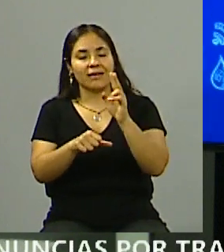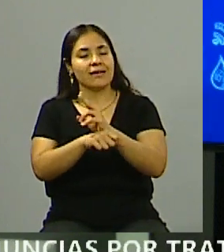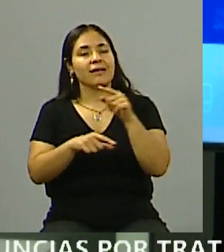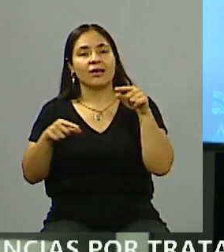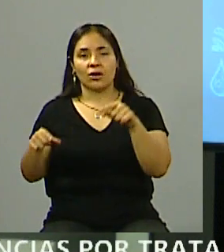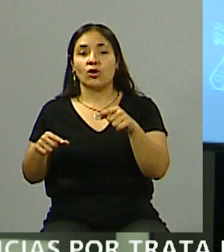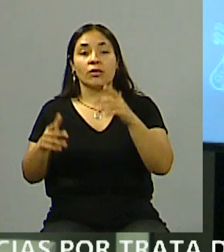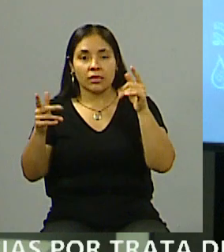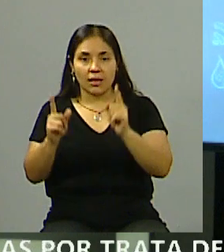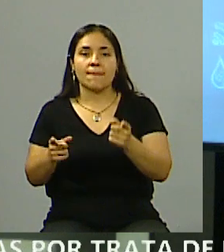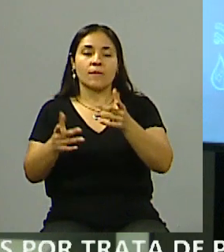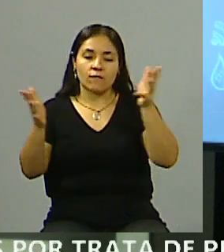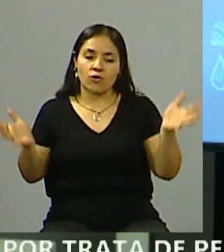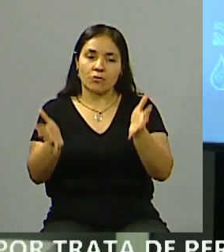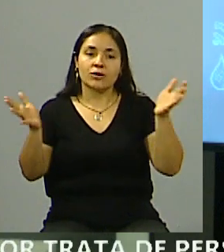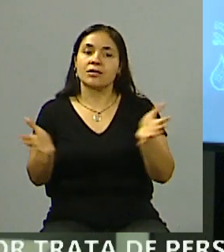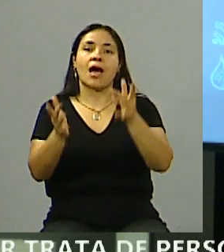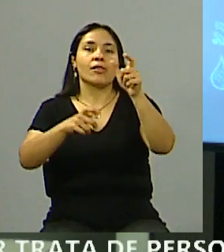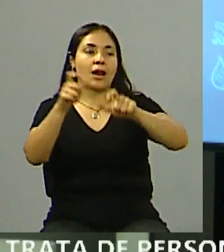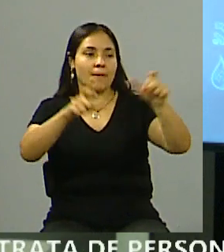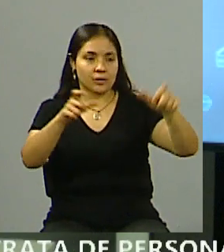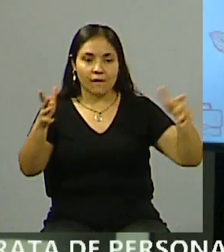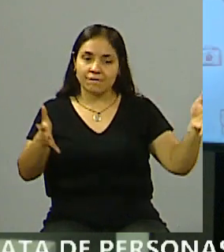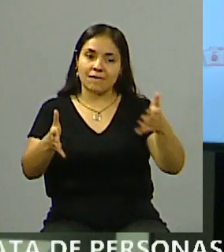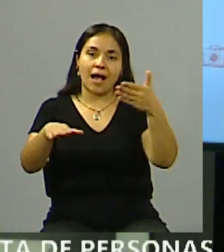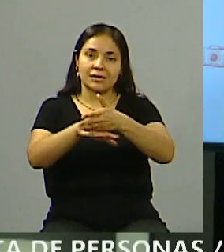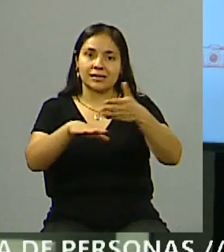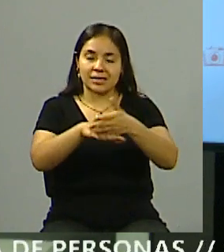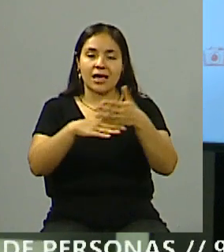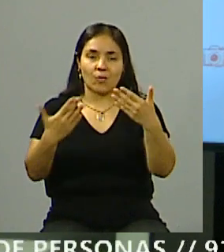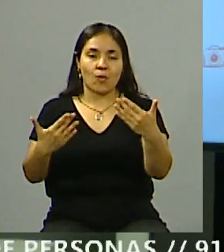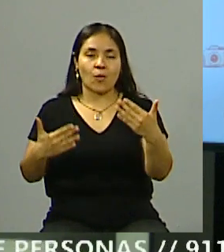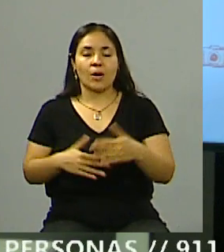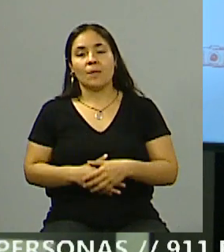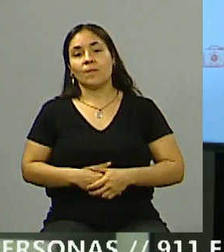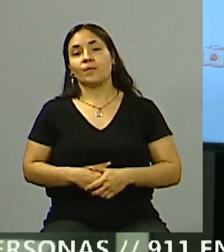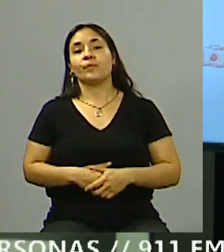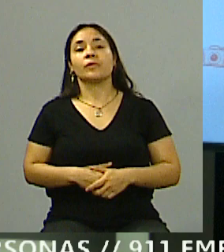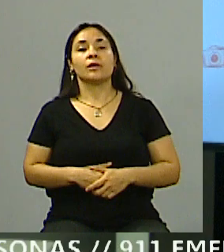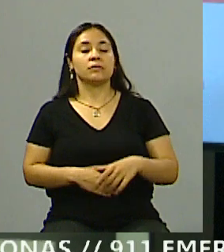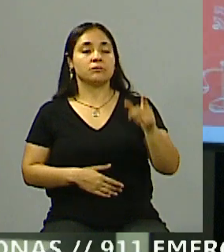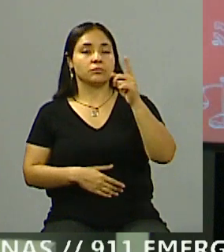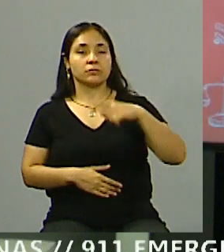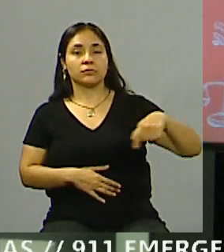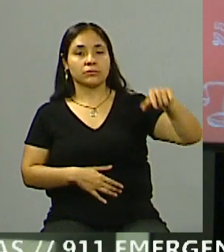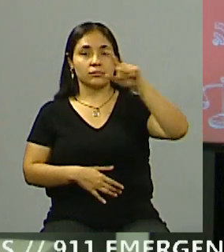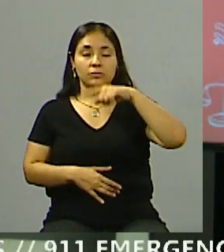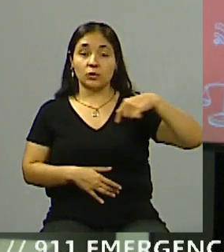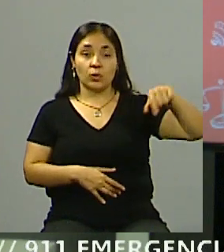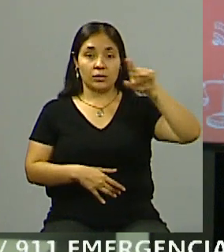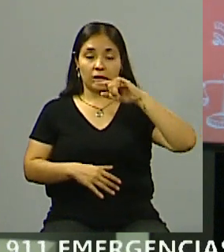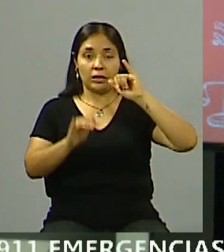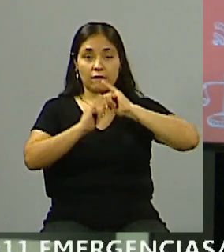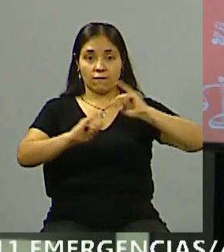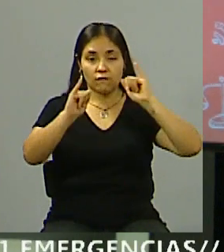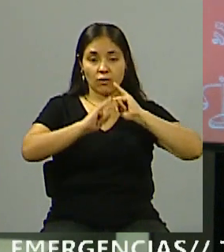y fomentados y promovidos por los estados. Bien, cuando ustedes salen a hacer este